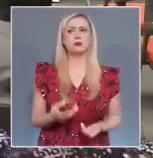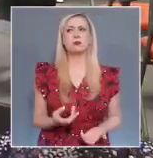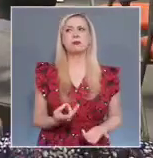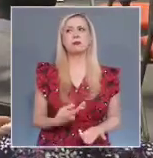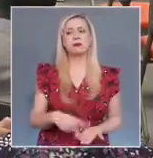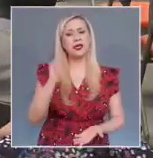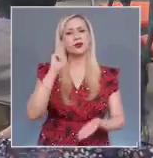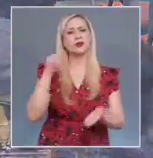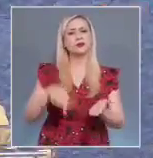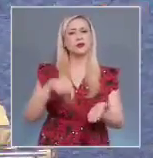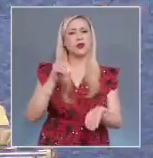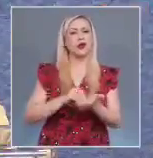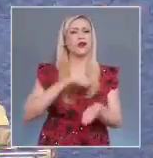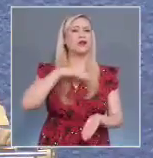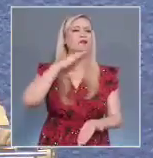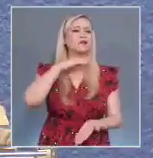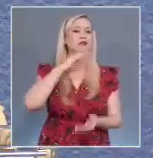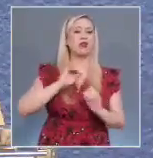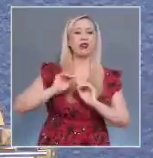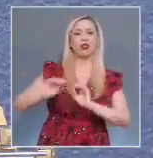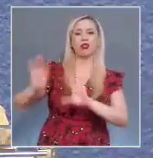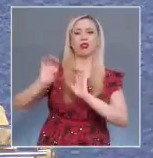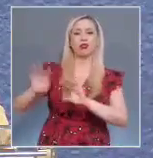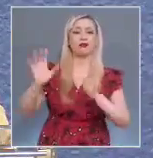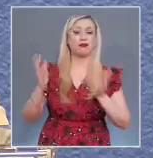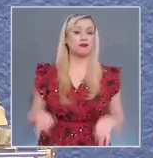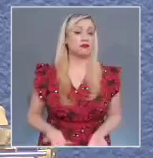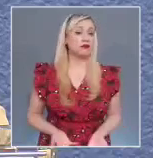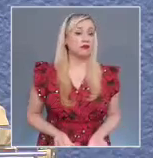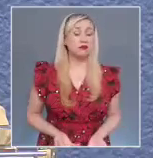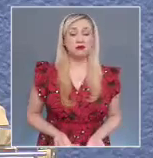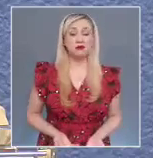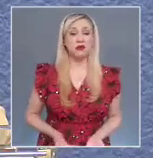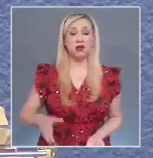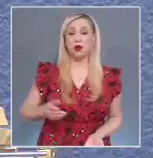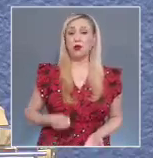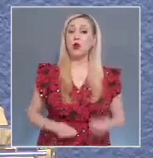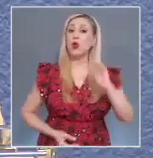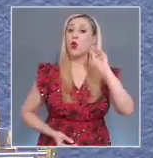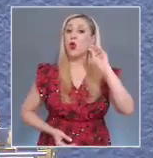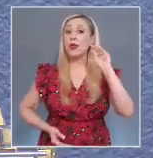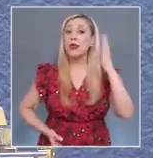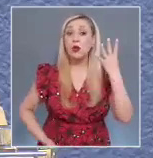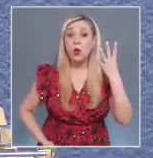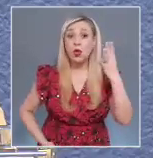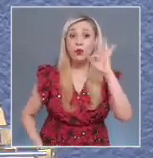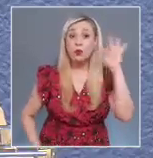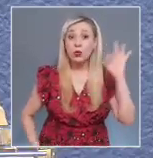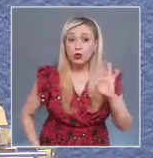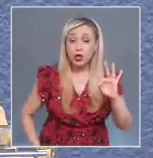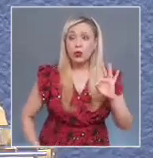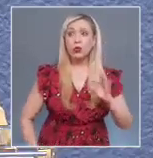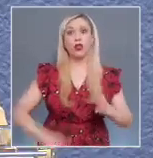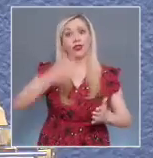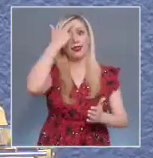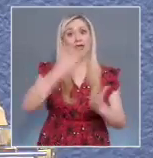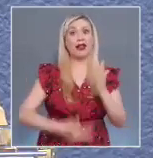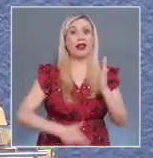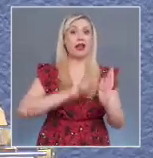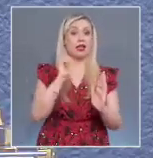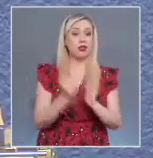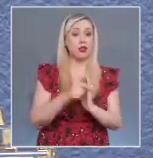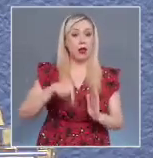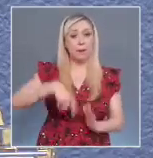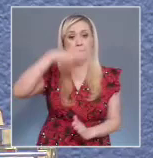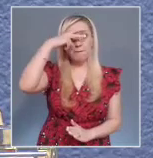de impunidad. Que del 94% de los delitos cometidos en México,